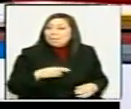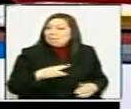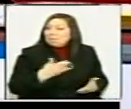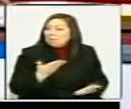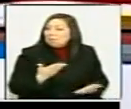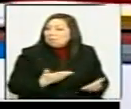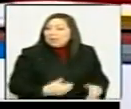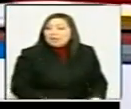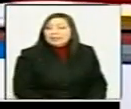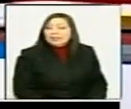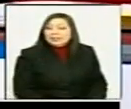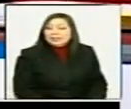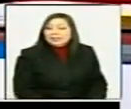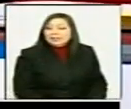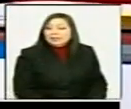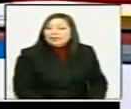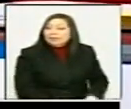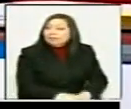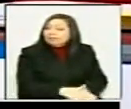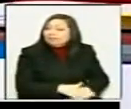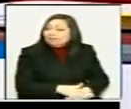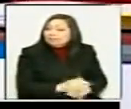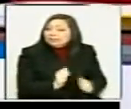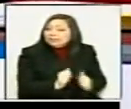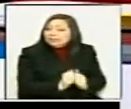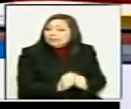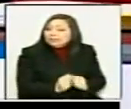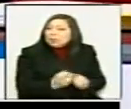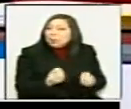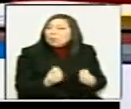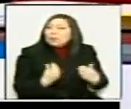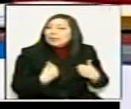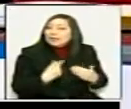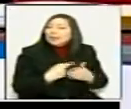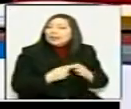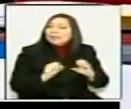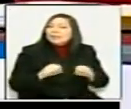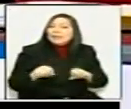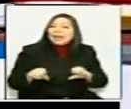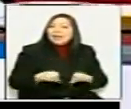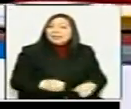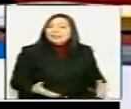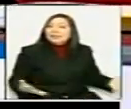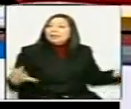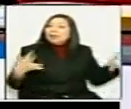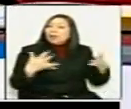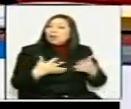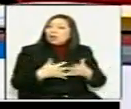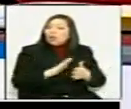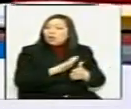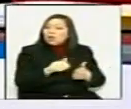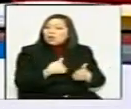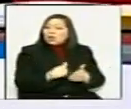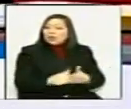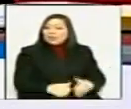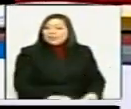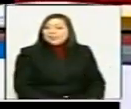de mal gusto tratar de asociar estas cosas unas con